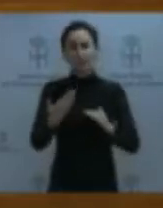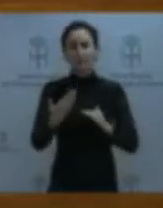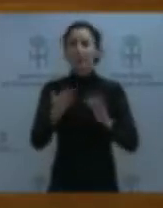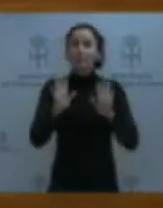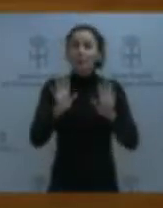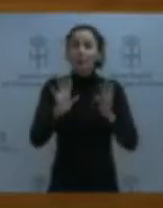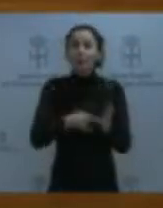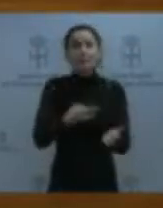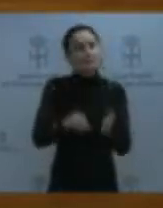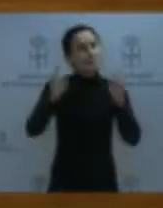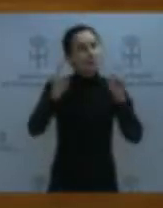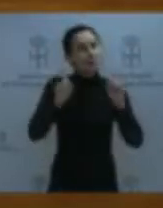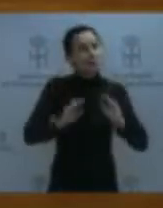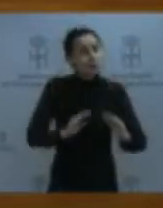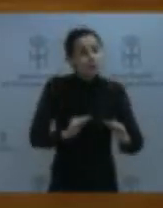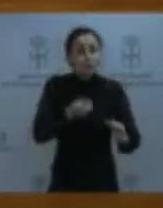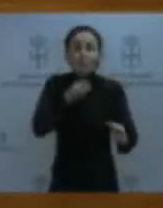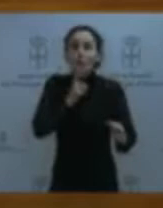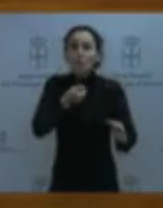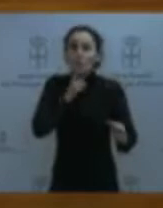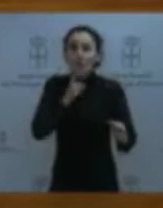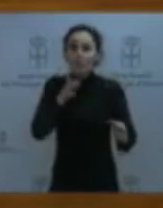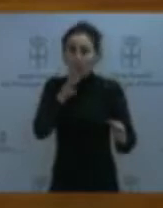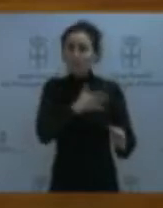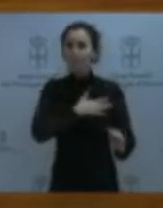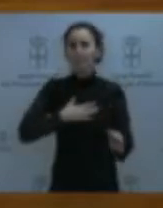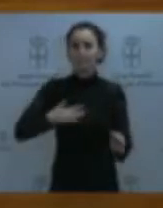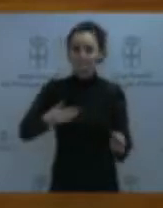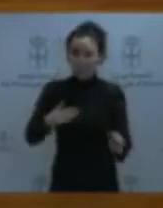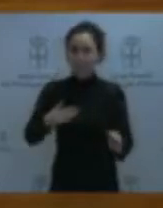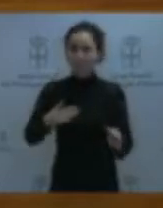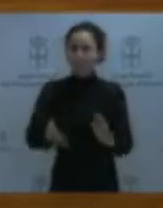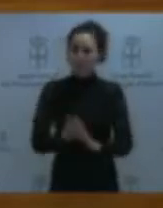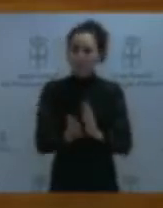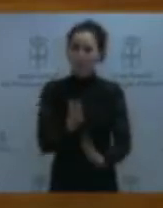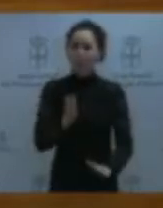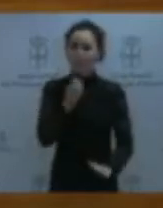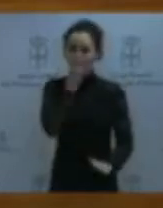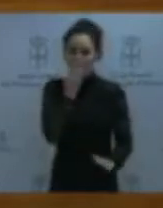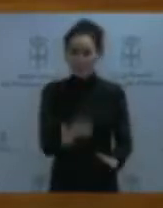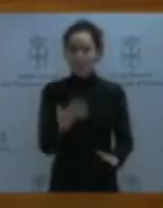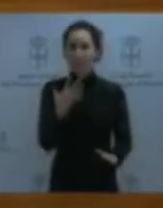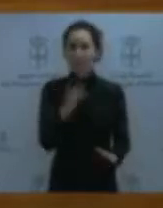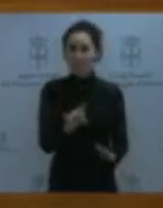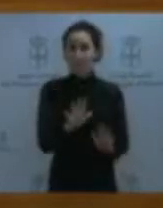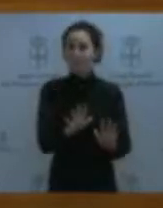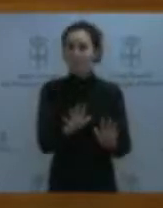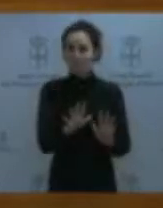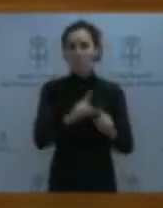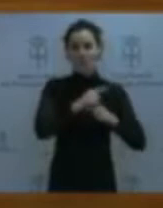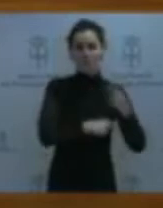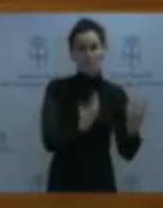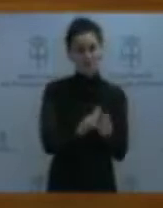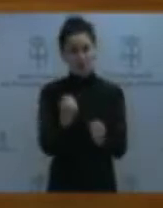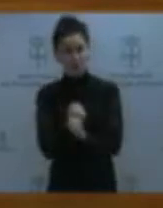sistema, porque nosotros lo que pretendemos es que funcione, sí, y que además concilie. Es decir, que